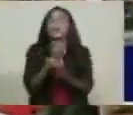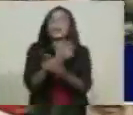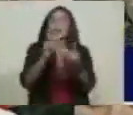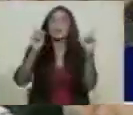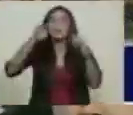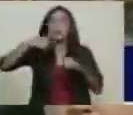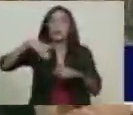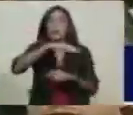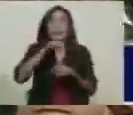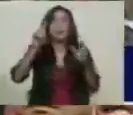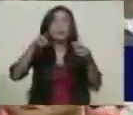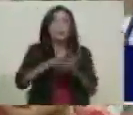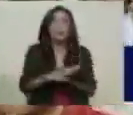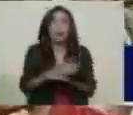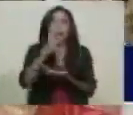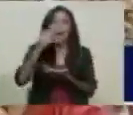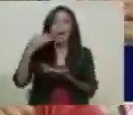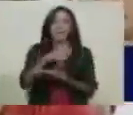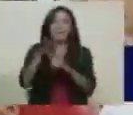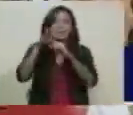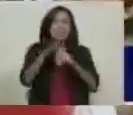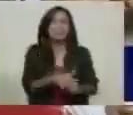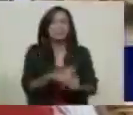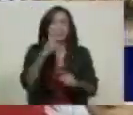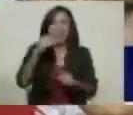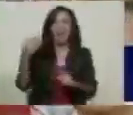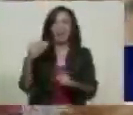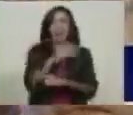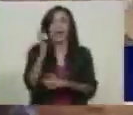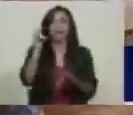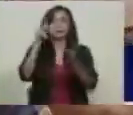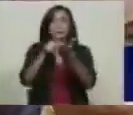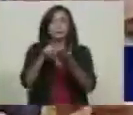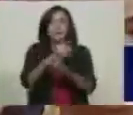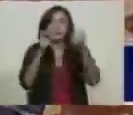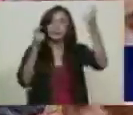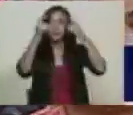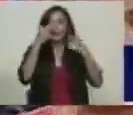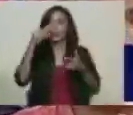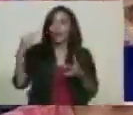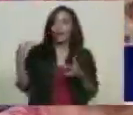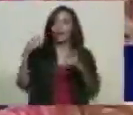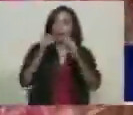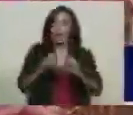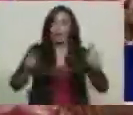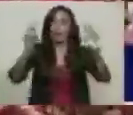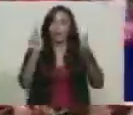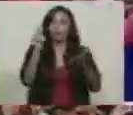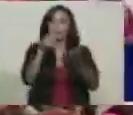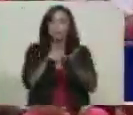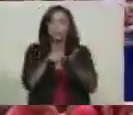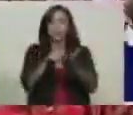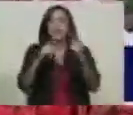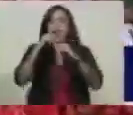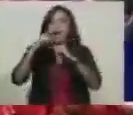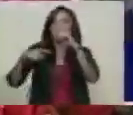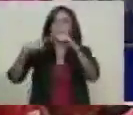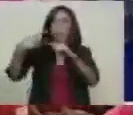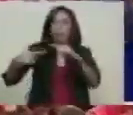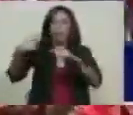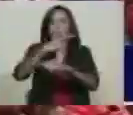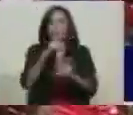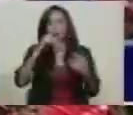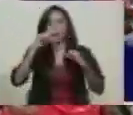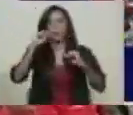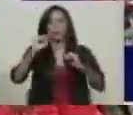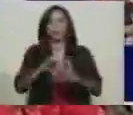tenido acceso hasta que llegó el comandante Chávez ahí a la ONU, y ahora el hermano presidente. Algunos presidentes, es